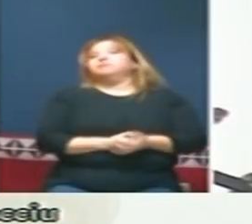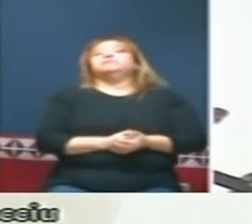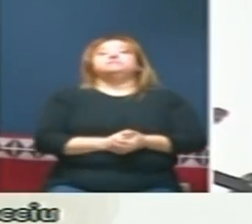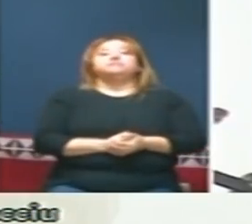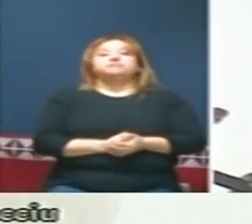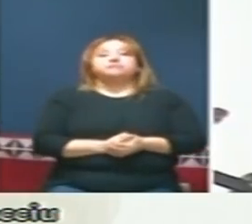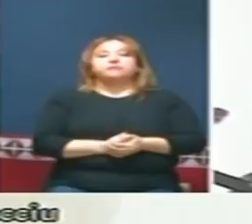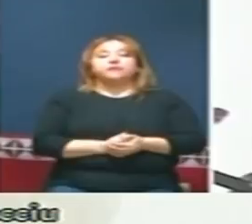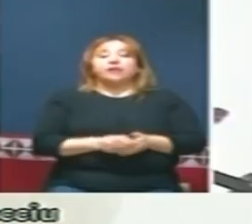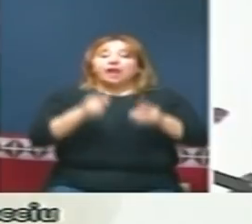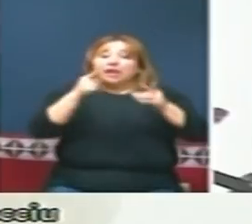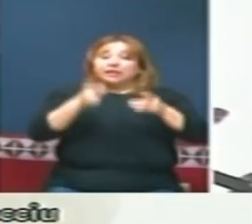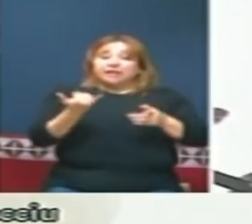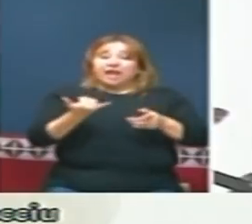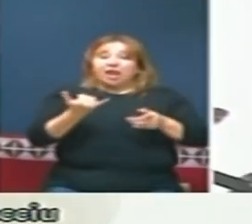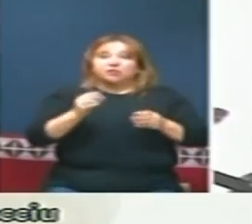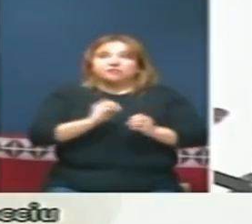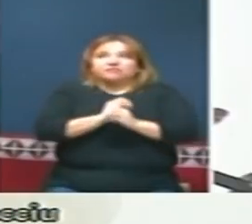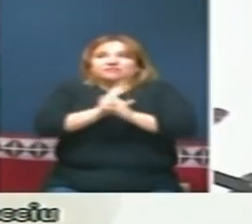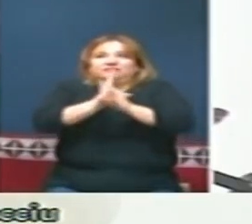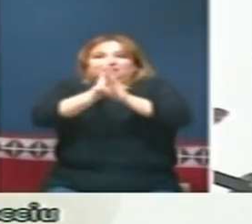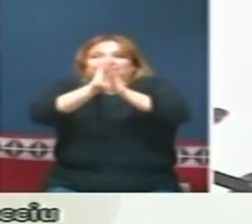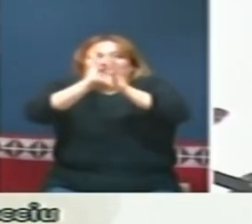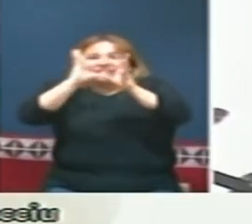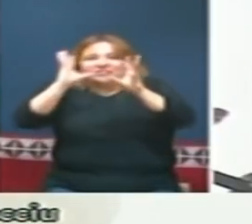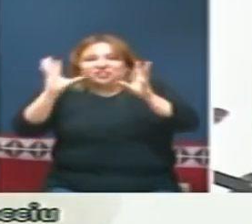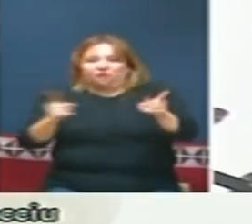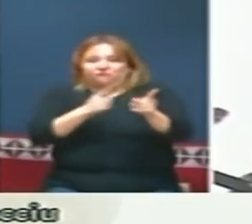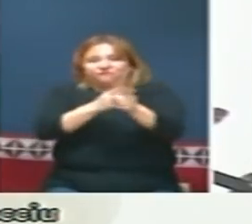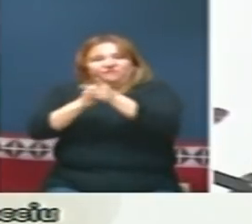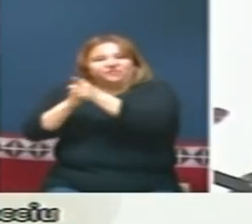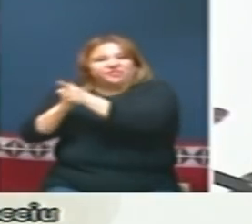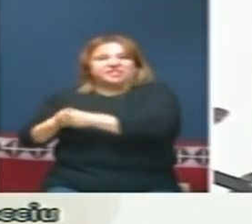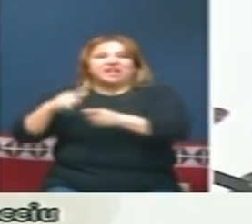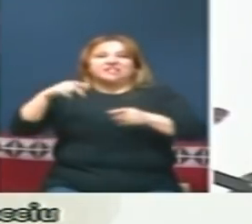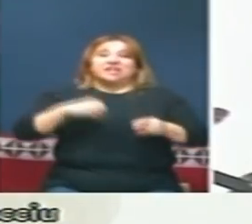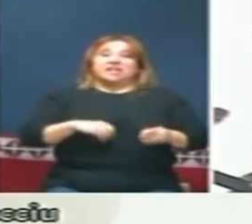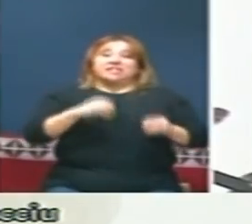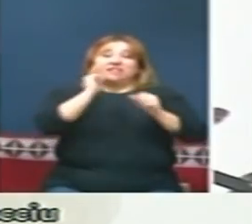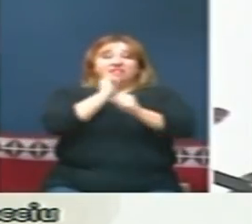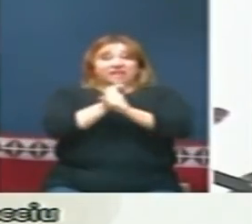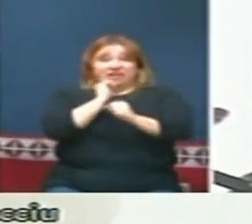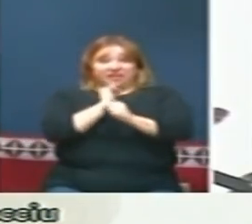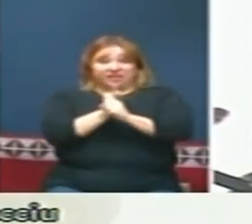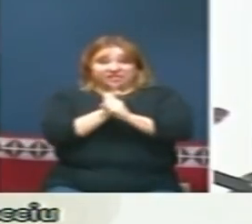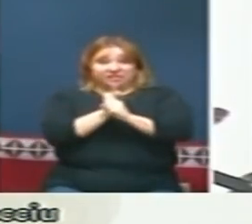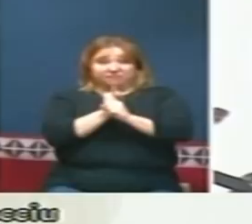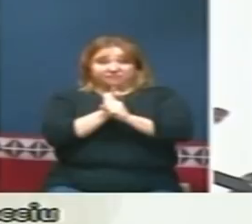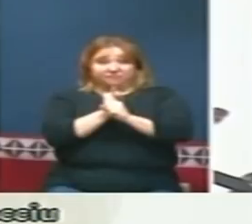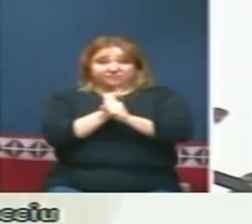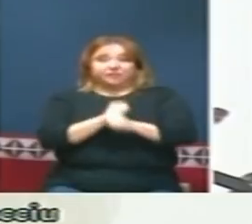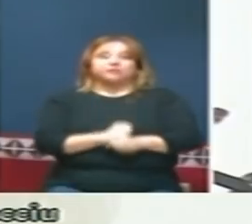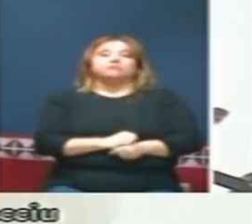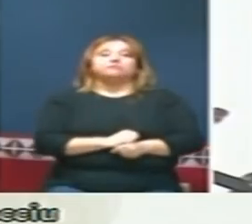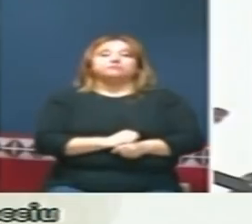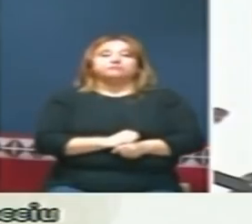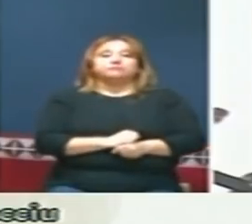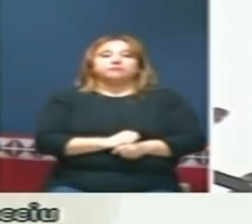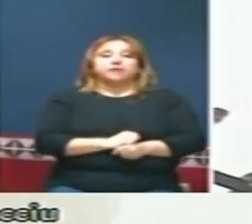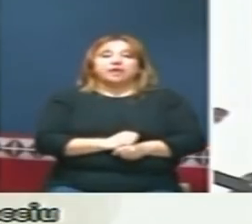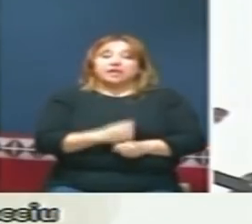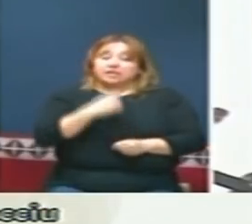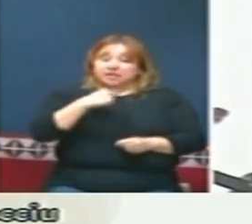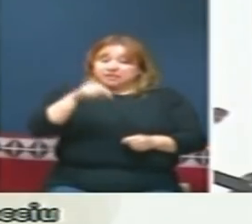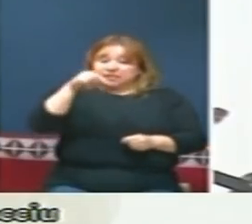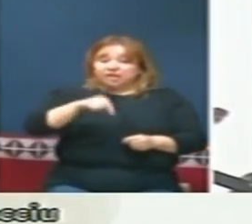incandescente que también tenía claros rasgos de persecución religiosa. El régimen dictatorial